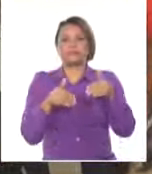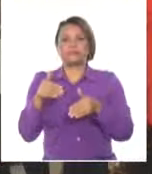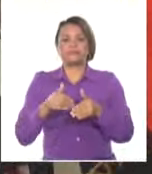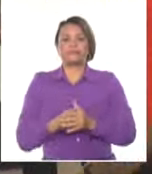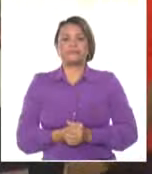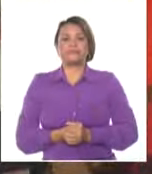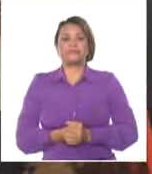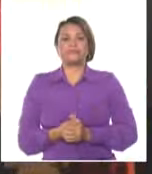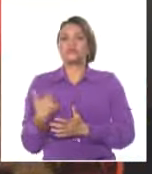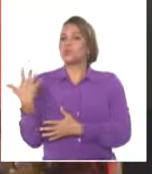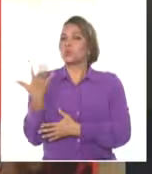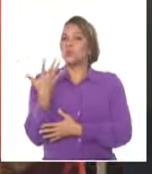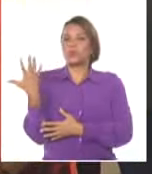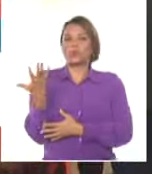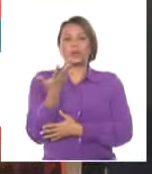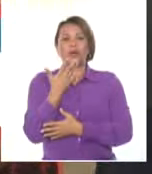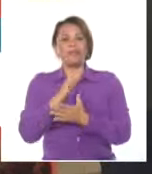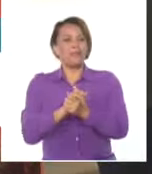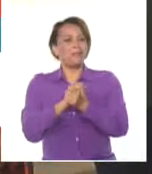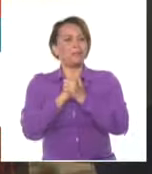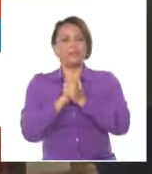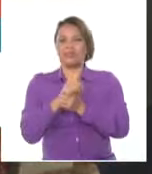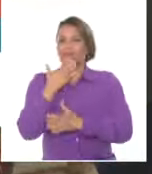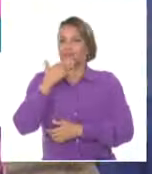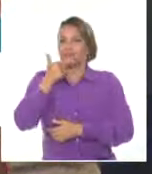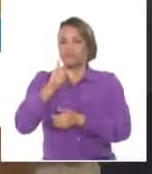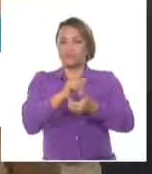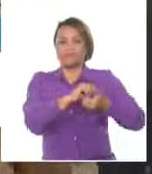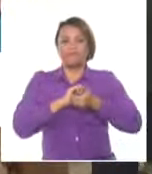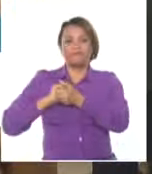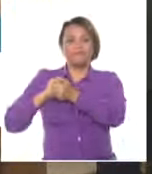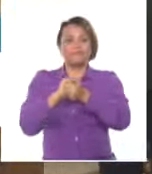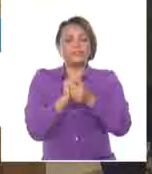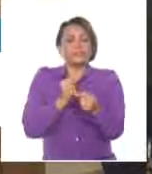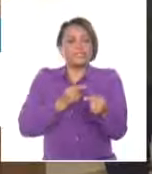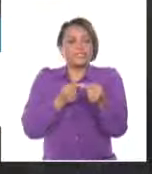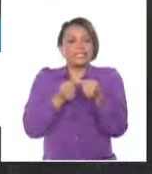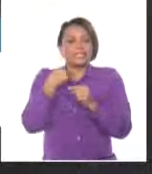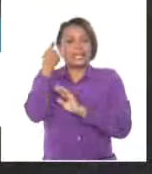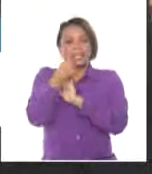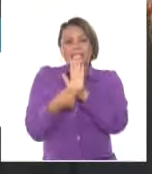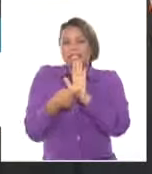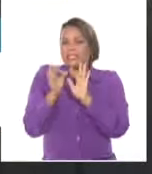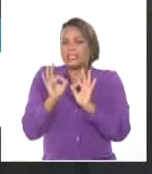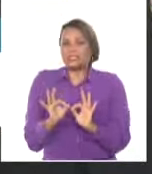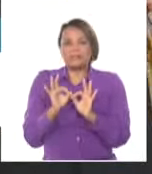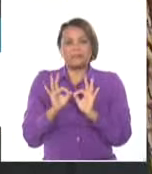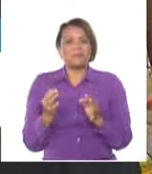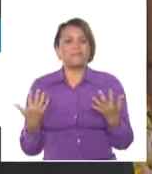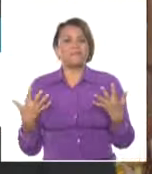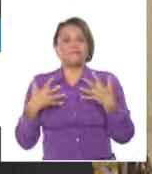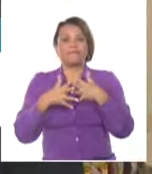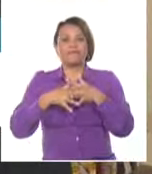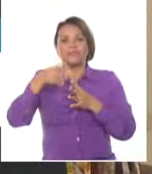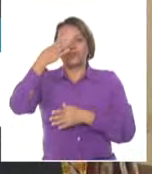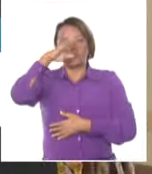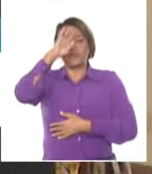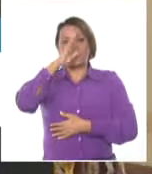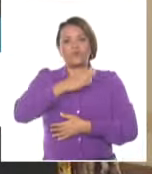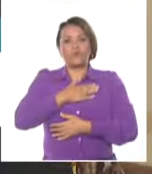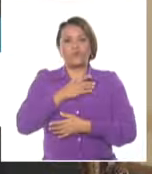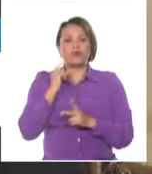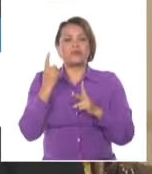un ambiente de profunda amistad, solidaridad y cercanía, como caracteriza las entrañables relaciones de Cuba con las hermanas naciones del